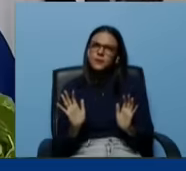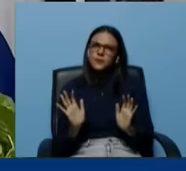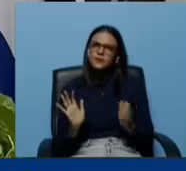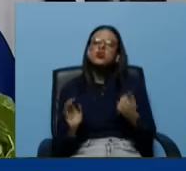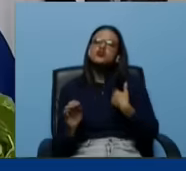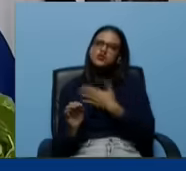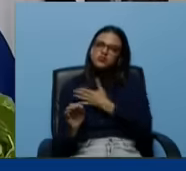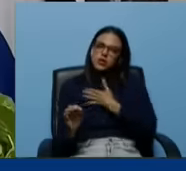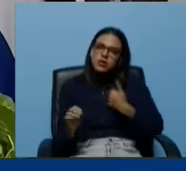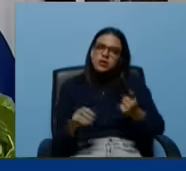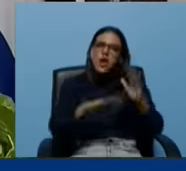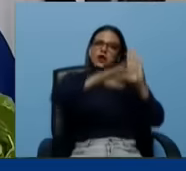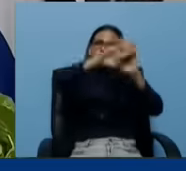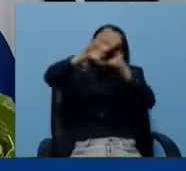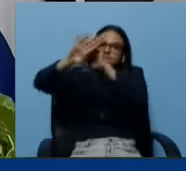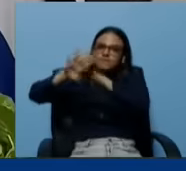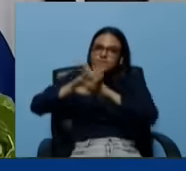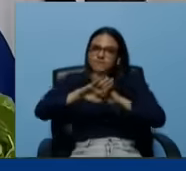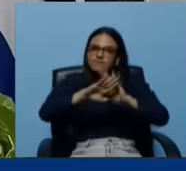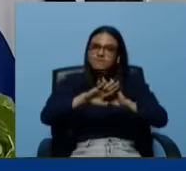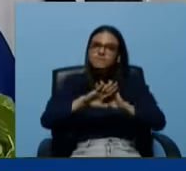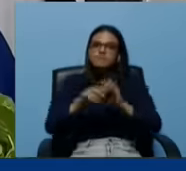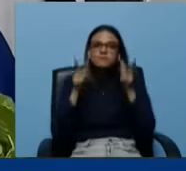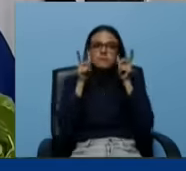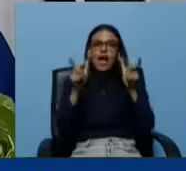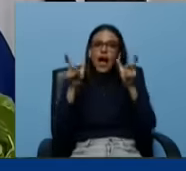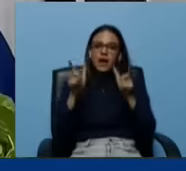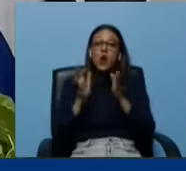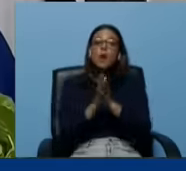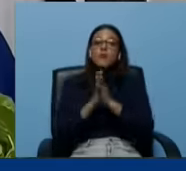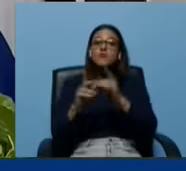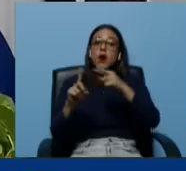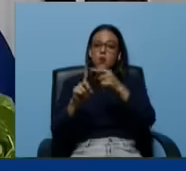quiero alertar a Nicolás,